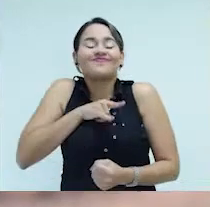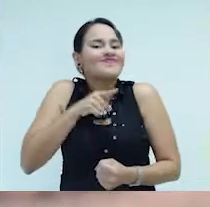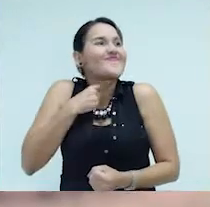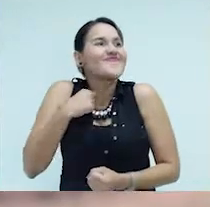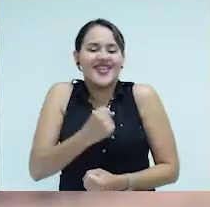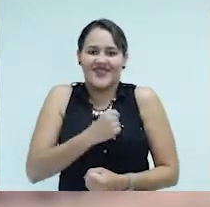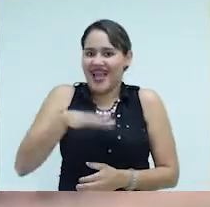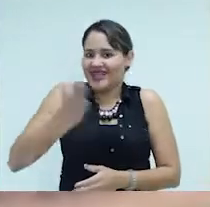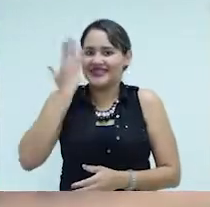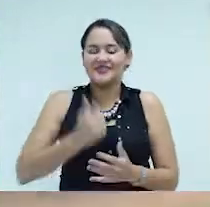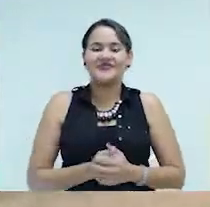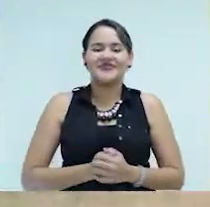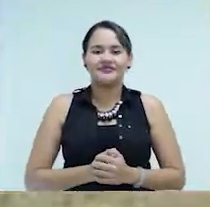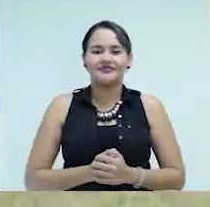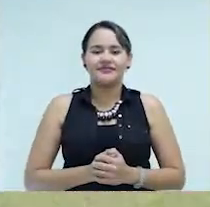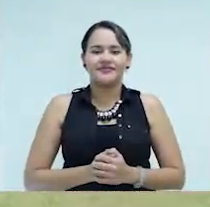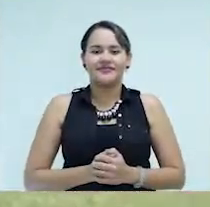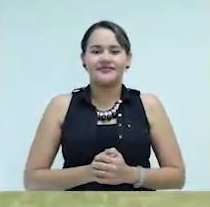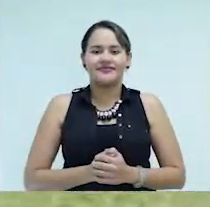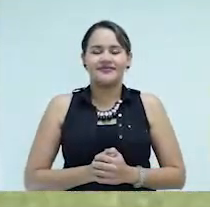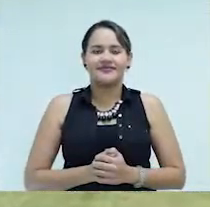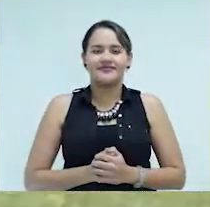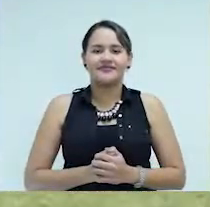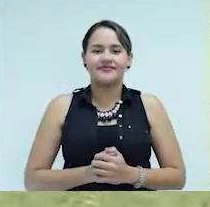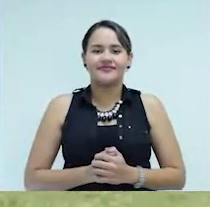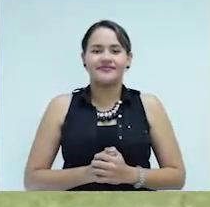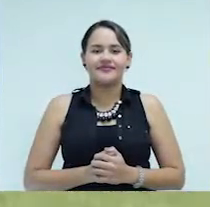apasiona, aparte de mi labor.